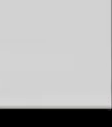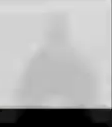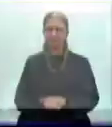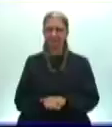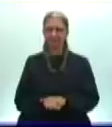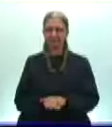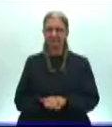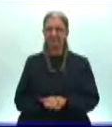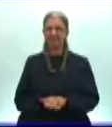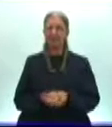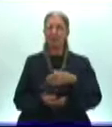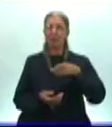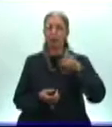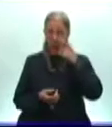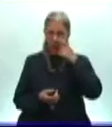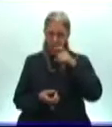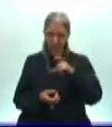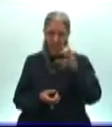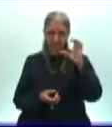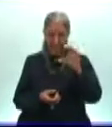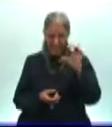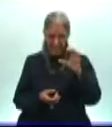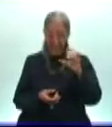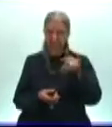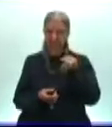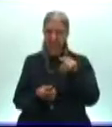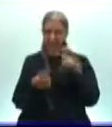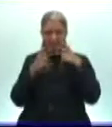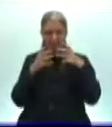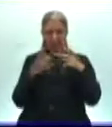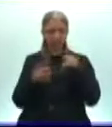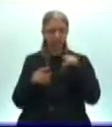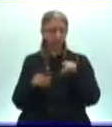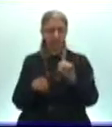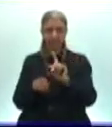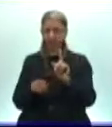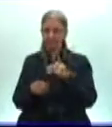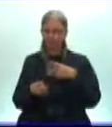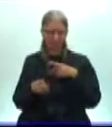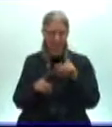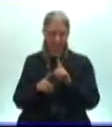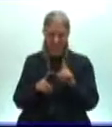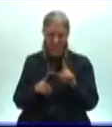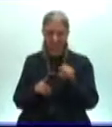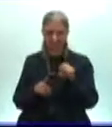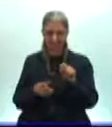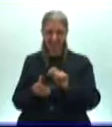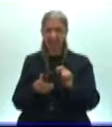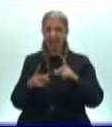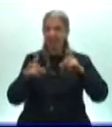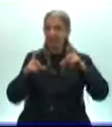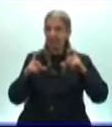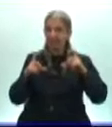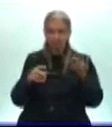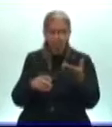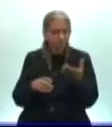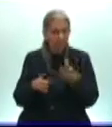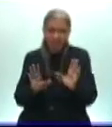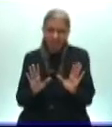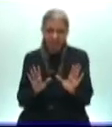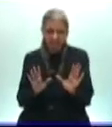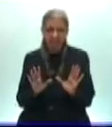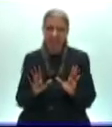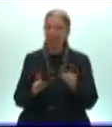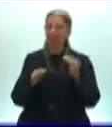Pasamos al último ejemplo. Fíjense que en este caso se puede dar tanto en el numerador como en el